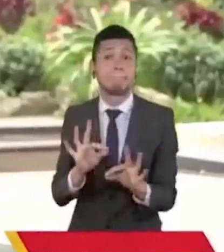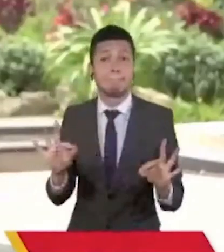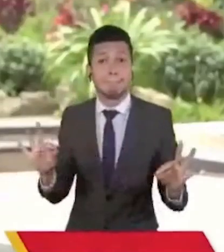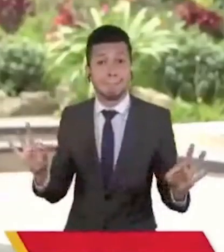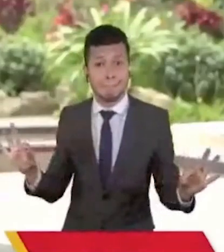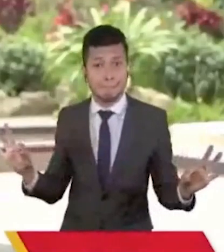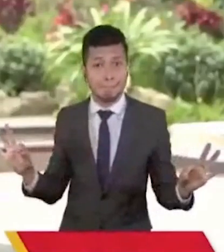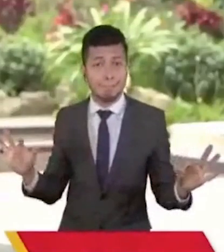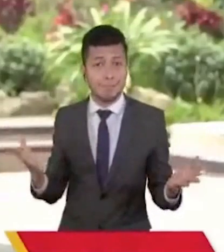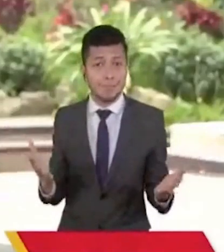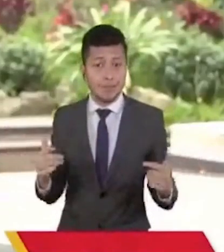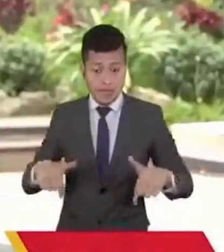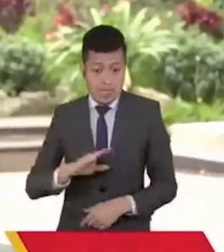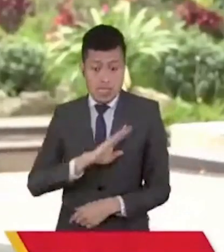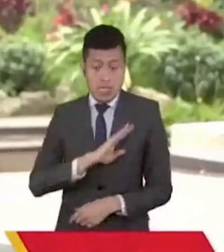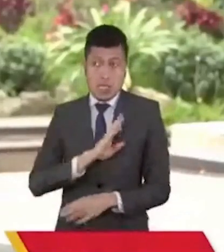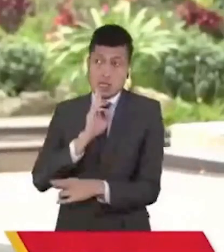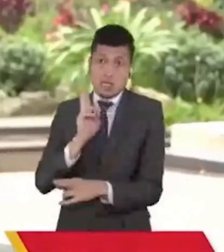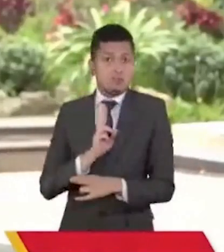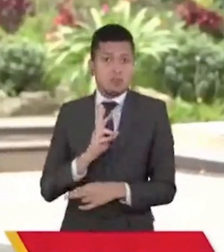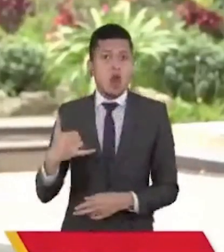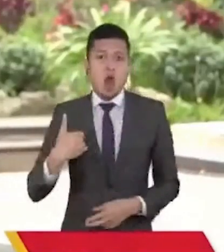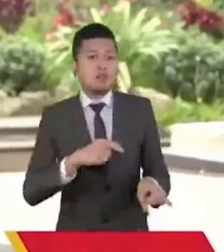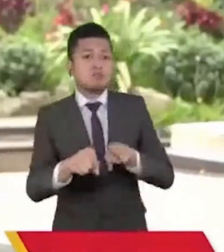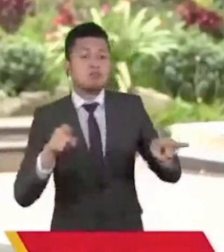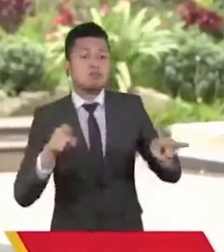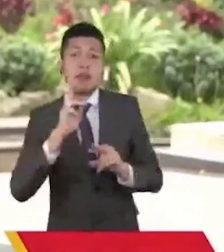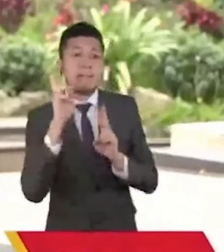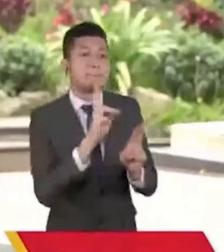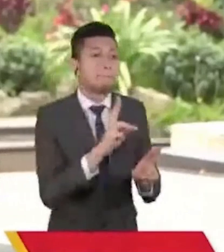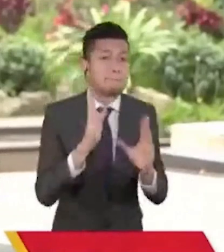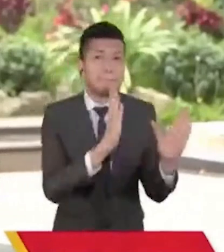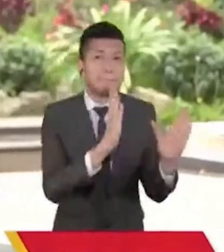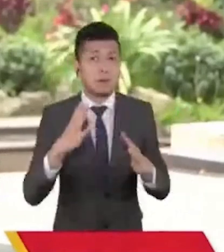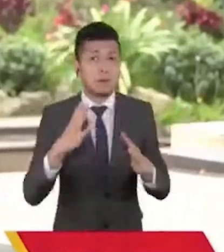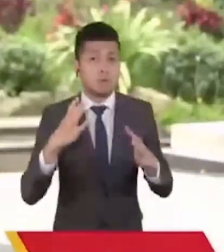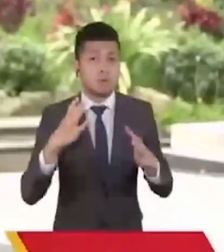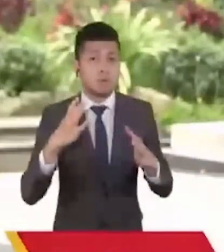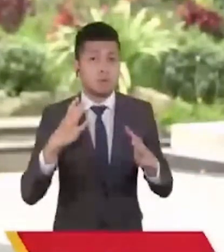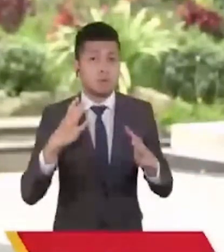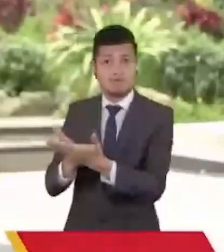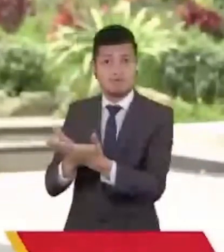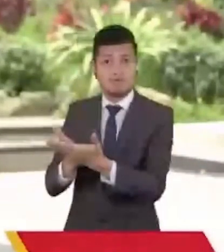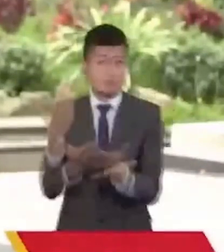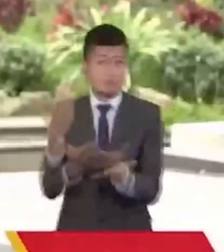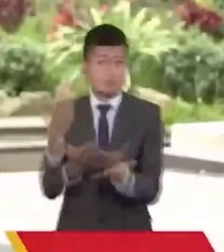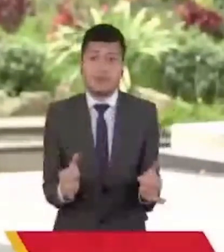no solo a esta alcaldía, sino a la juventud y a la ciudadanía que con razón la reclama.